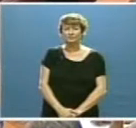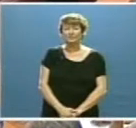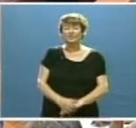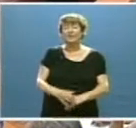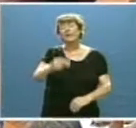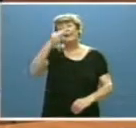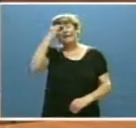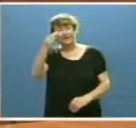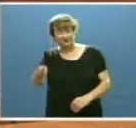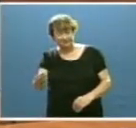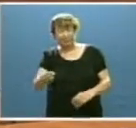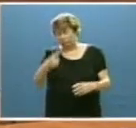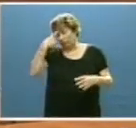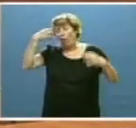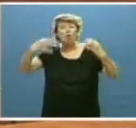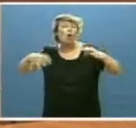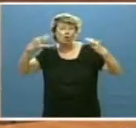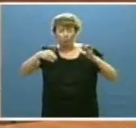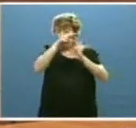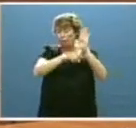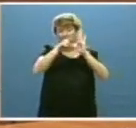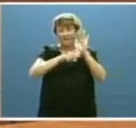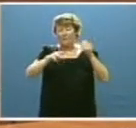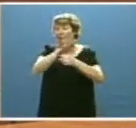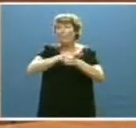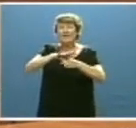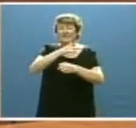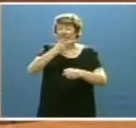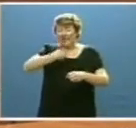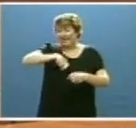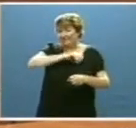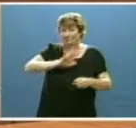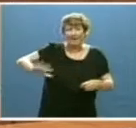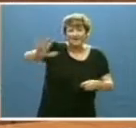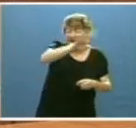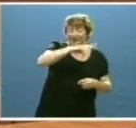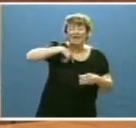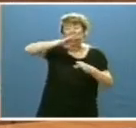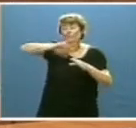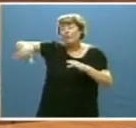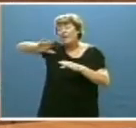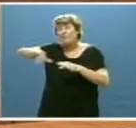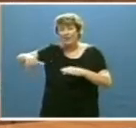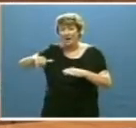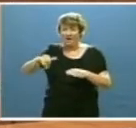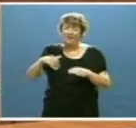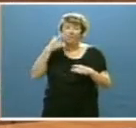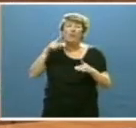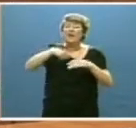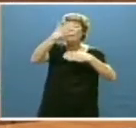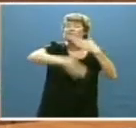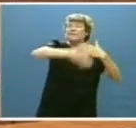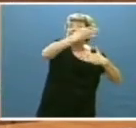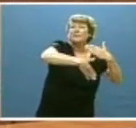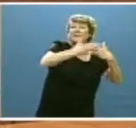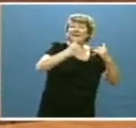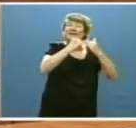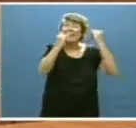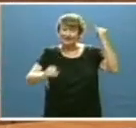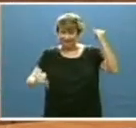respetando como es lógico la normativa básica estatal retiraremos progresivamente las medidas derivadas de las restricciones presupuestarias de la